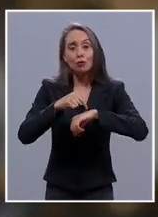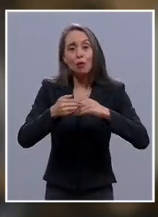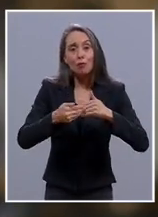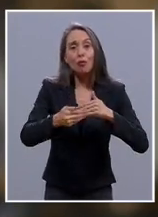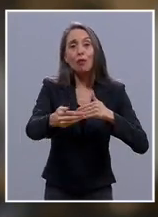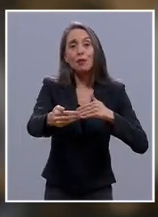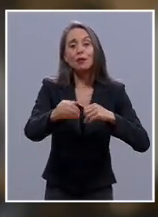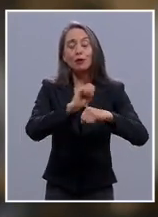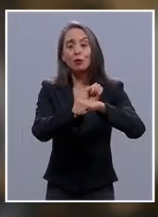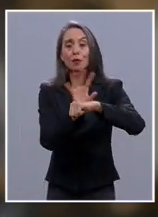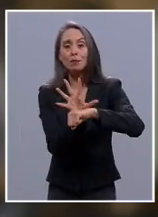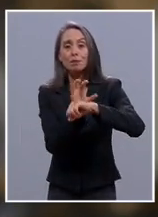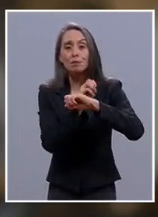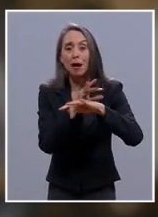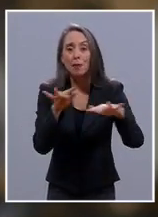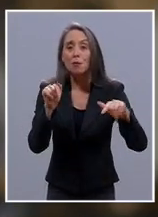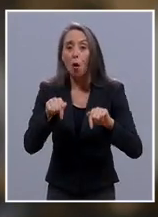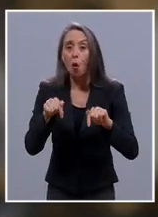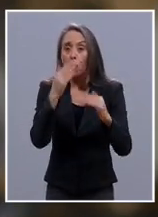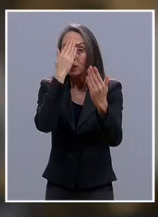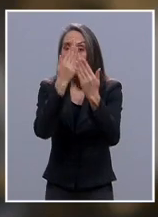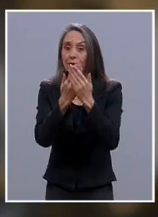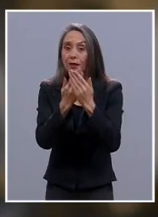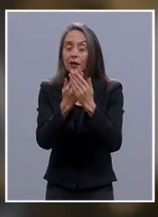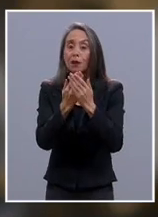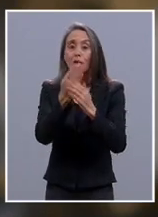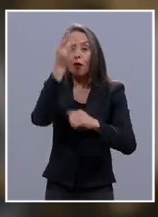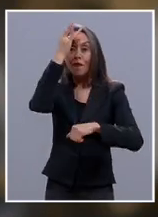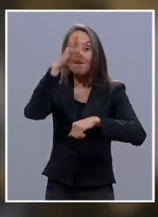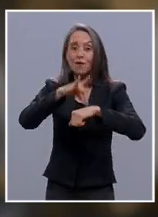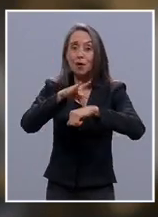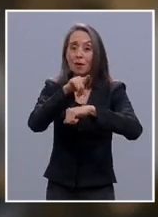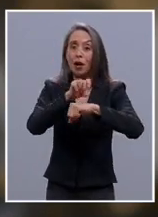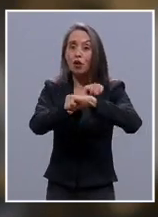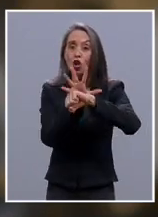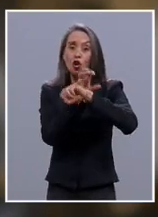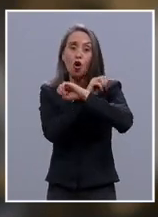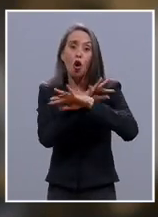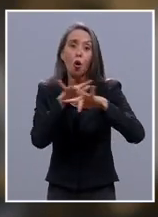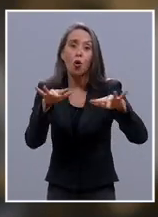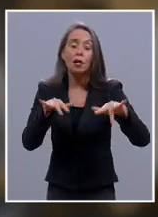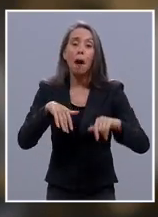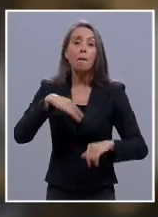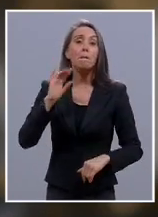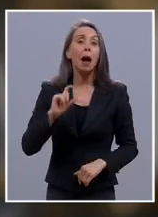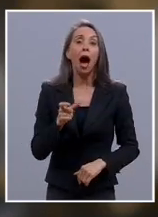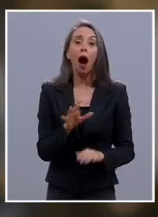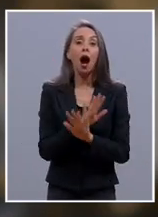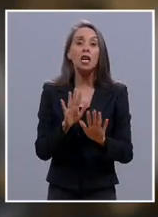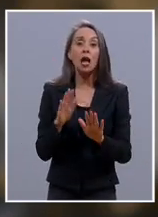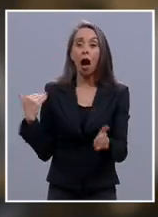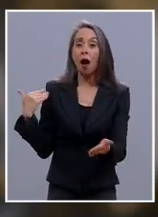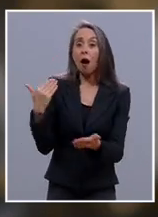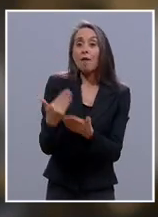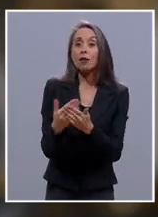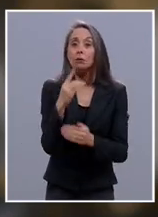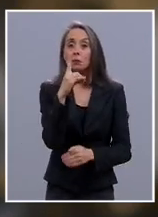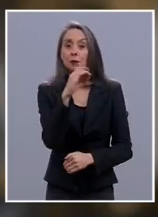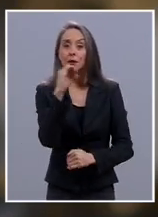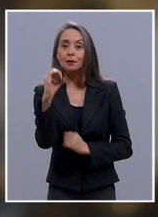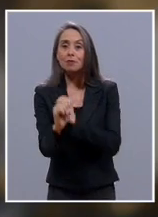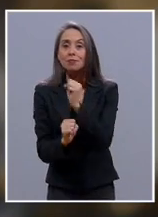pandemia hoy estamos enfrentando la pandemia sanitaria del coronavirus la más grave de los últimos 100 años